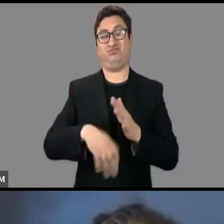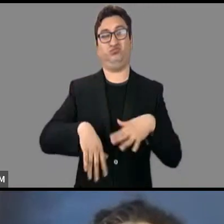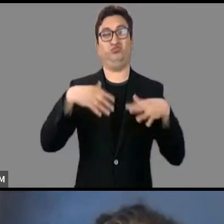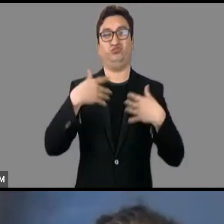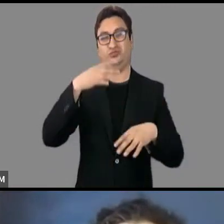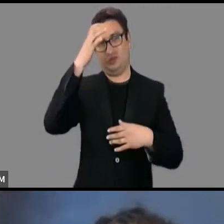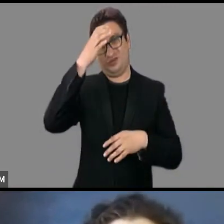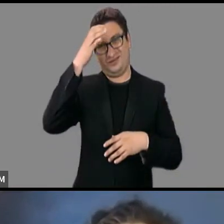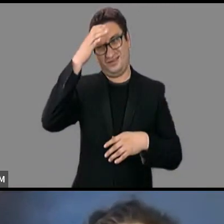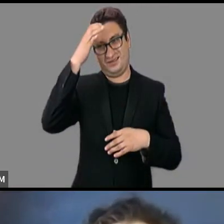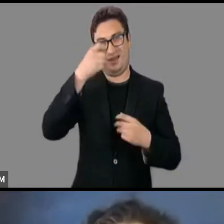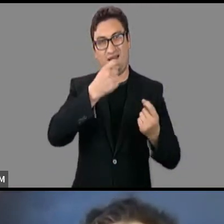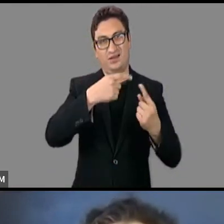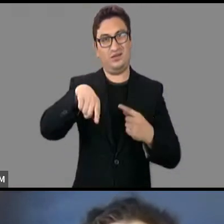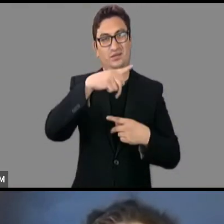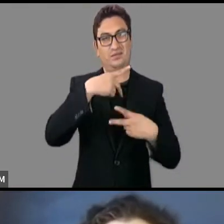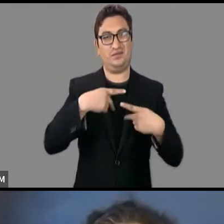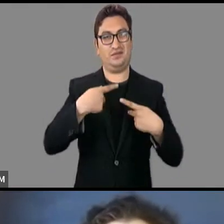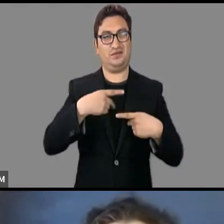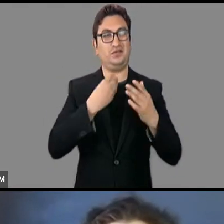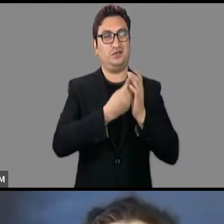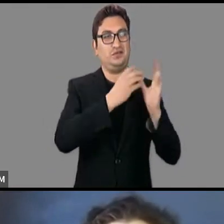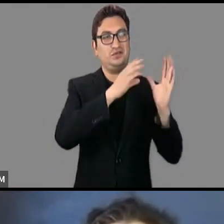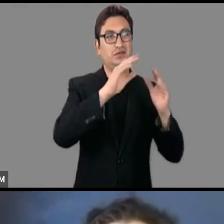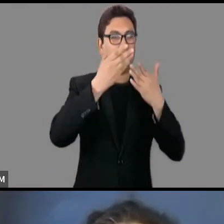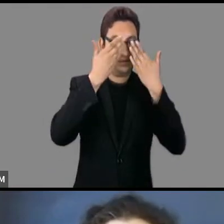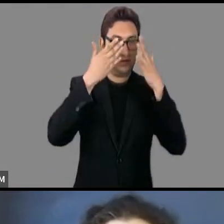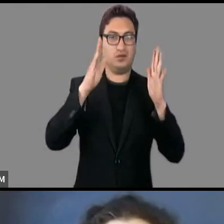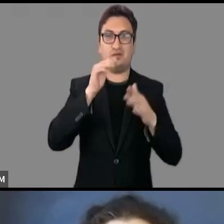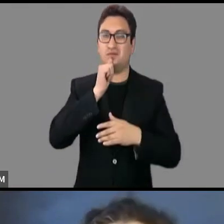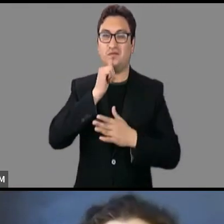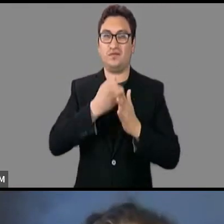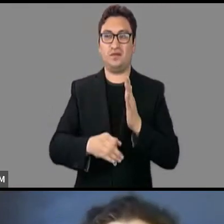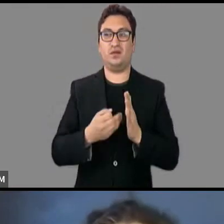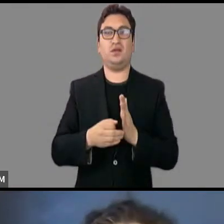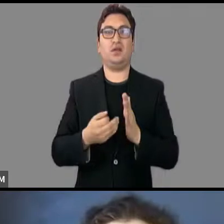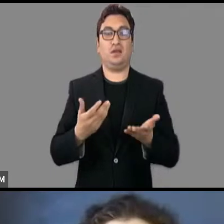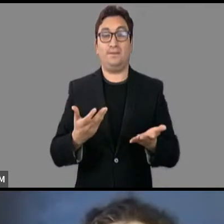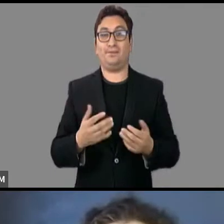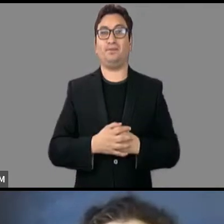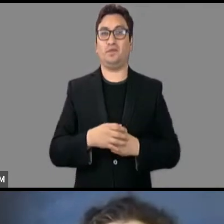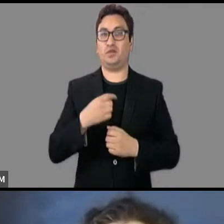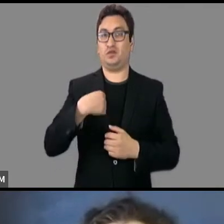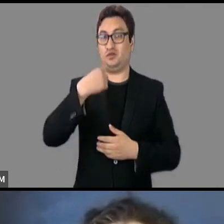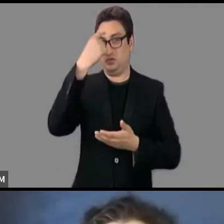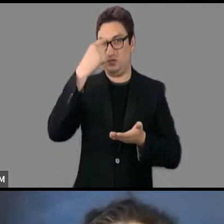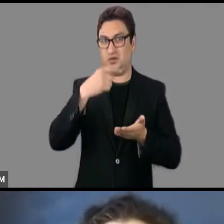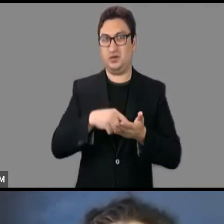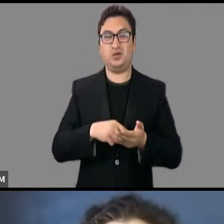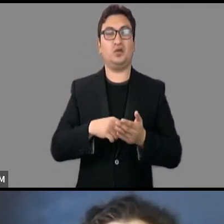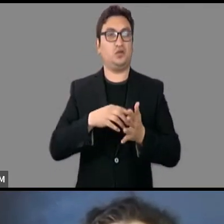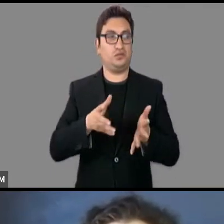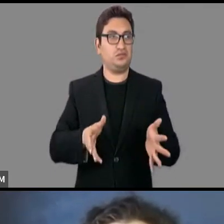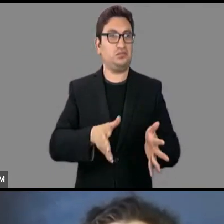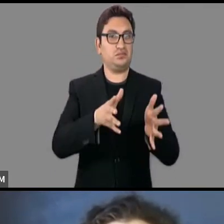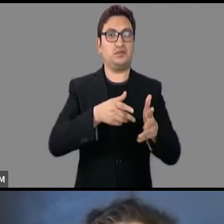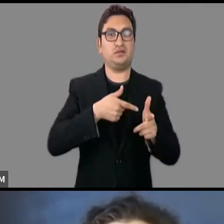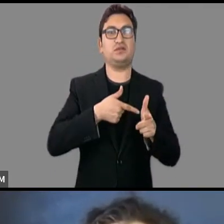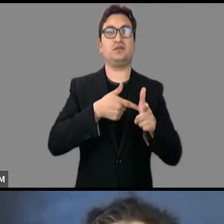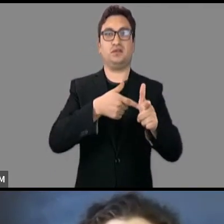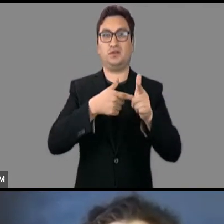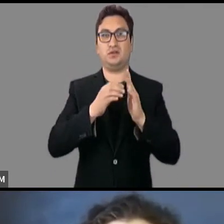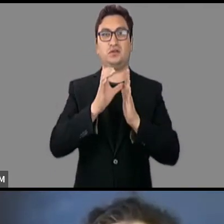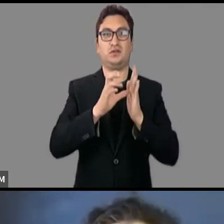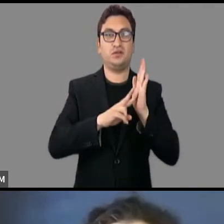la sensibilización que hay hacia el tema. Y creo que, pues, definitivamente tratar de tener incidencia en los currículums de las escuelas